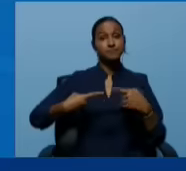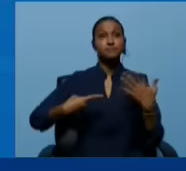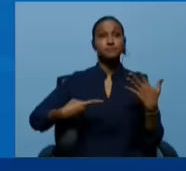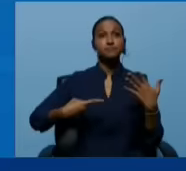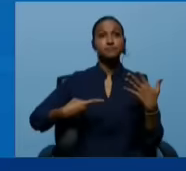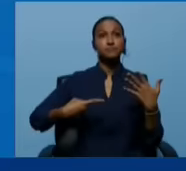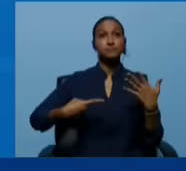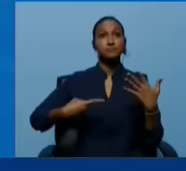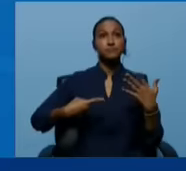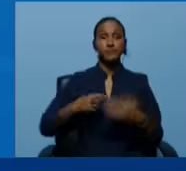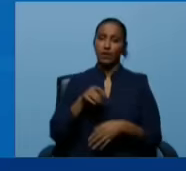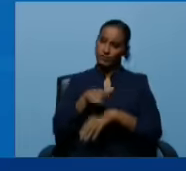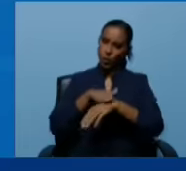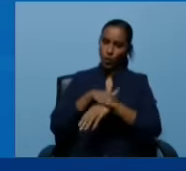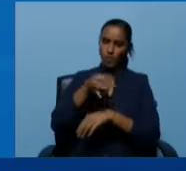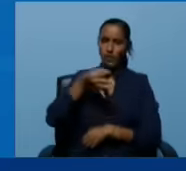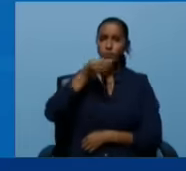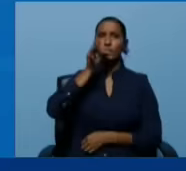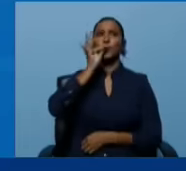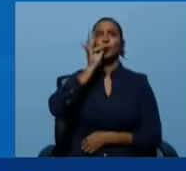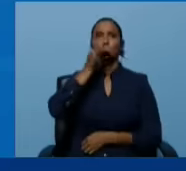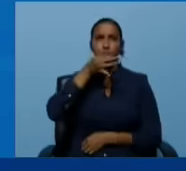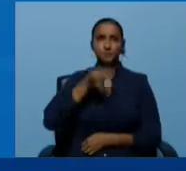Un momentico.